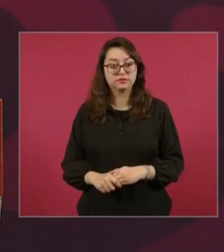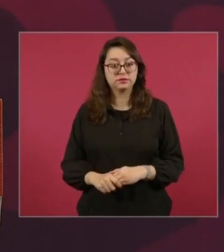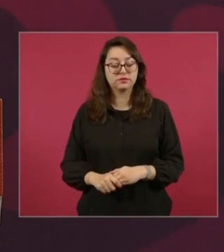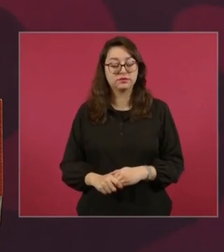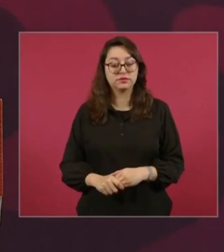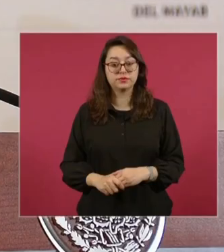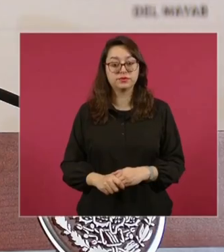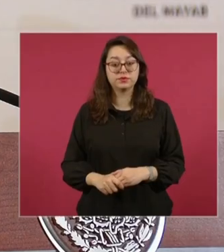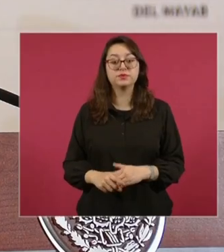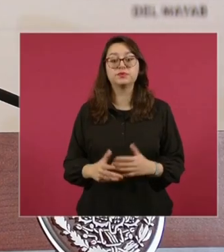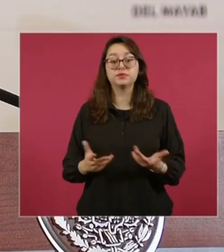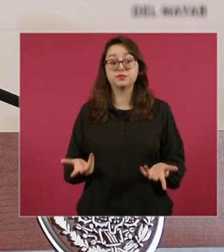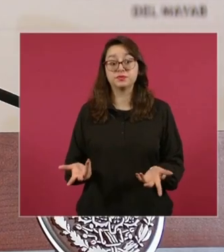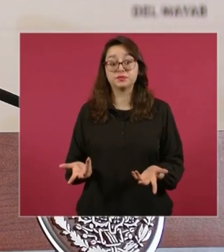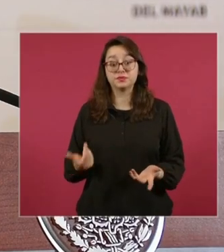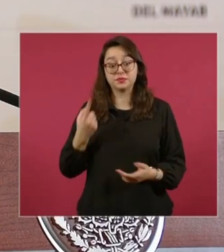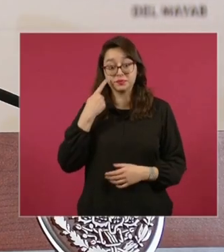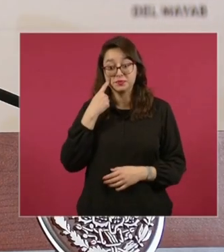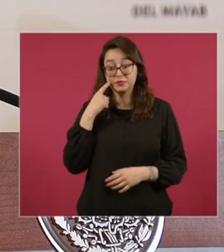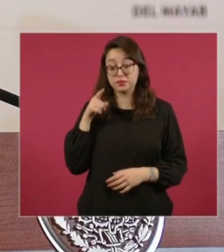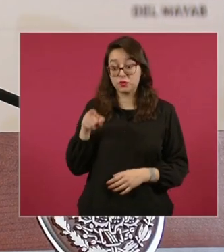platico que la de Tula